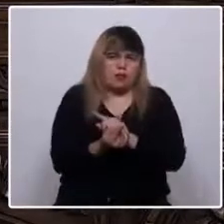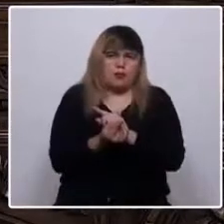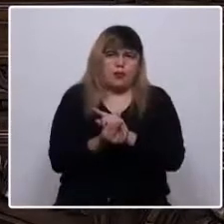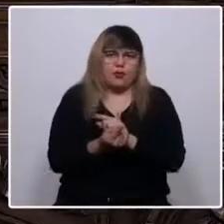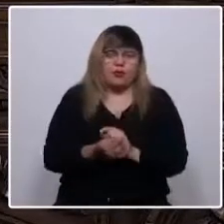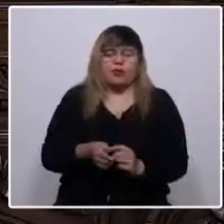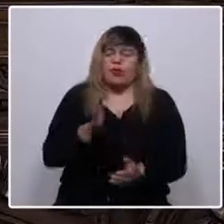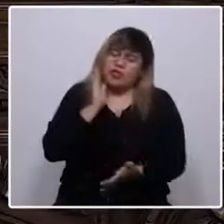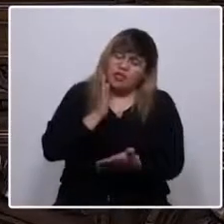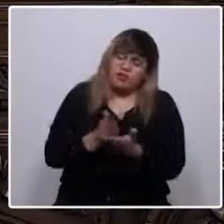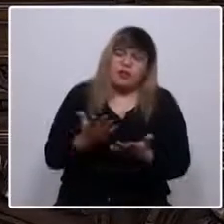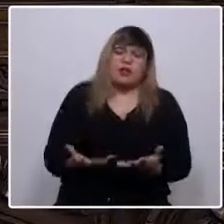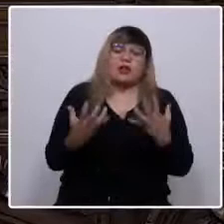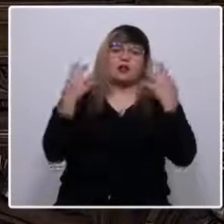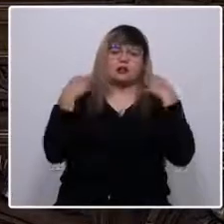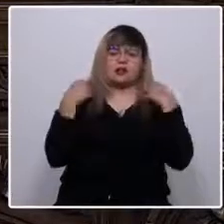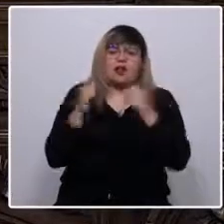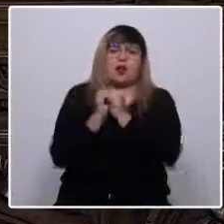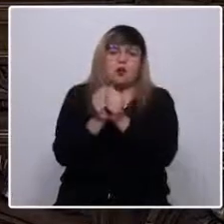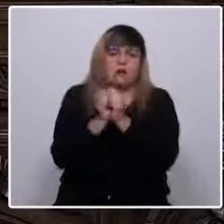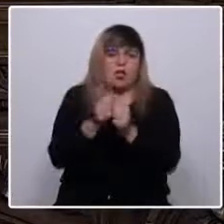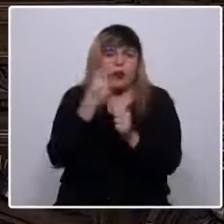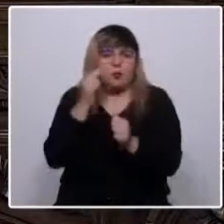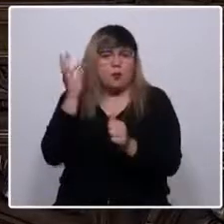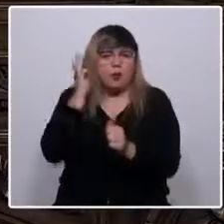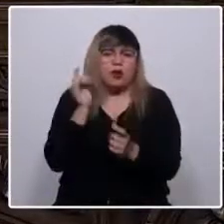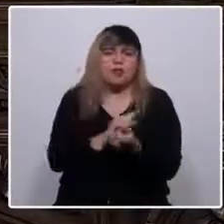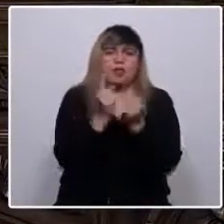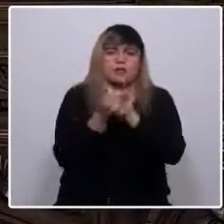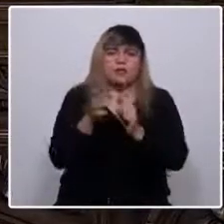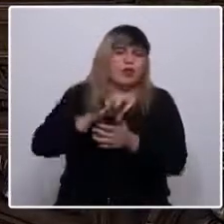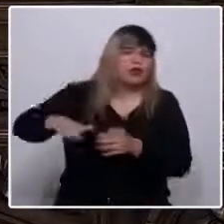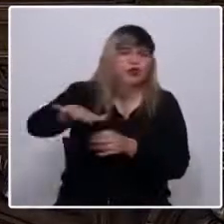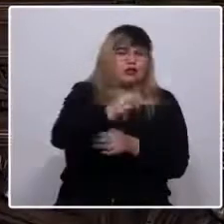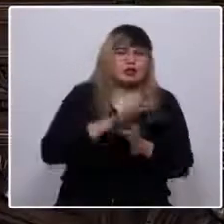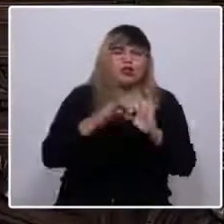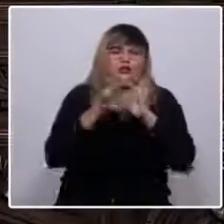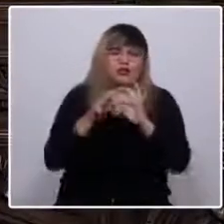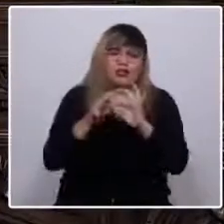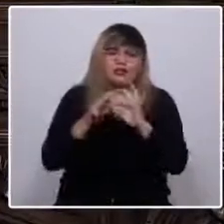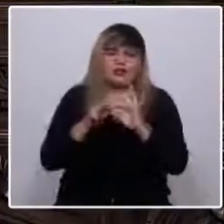el deber y la responsabilidad compañero y compañero de transformarlo todo muchas gracias